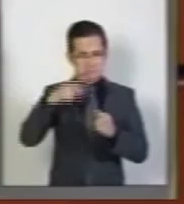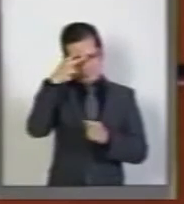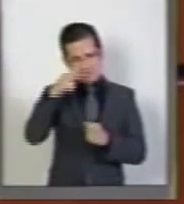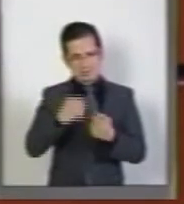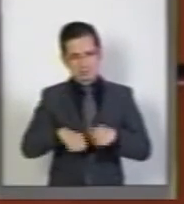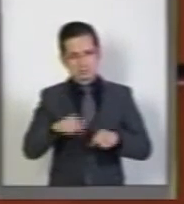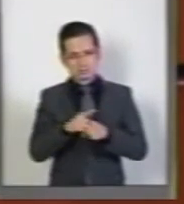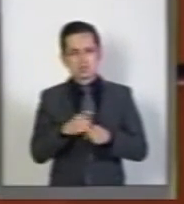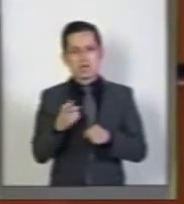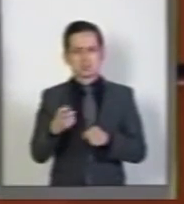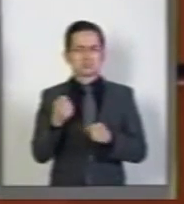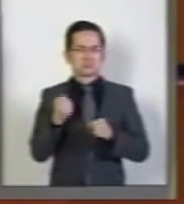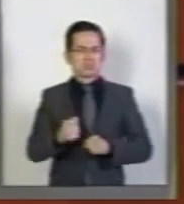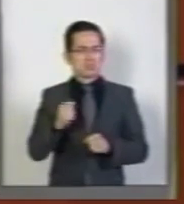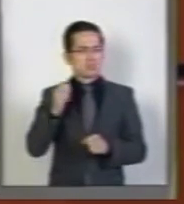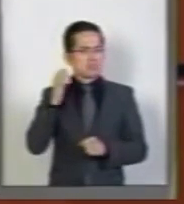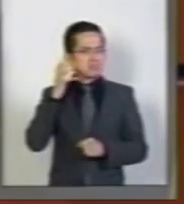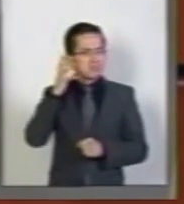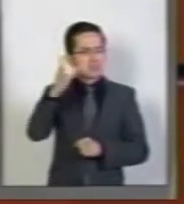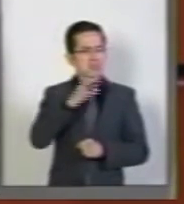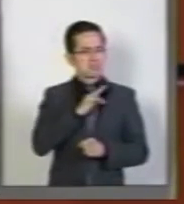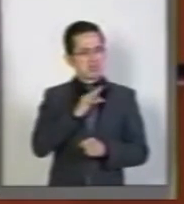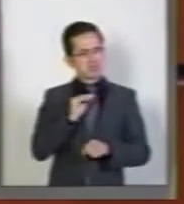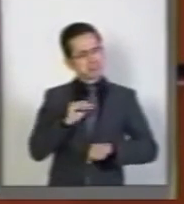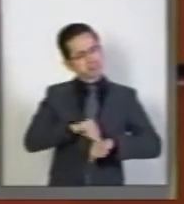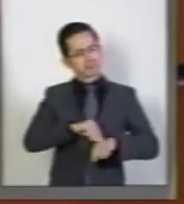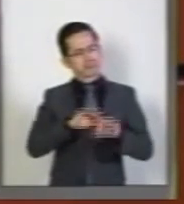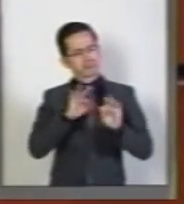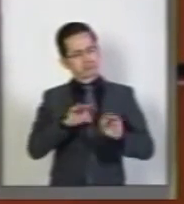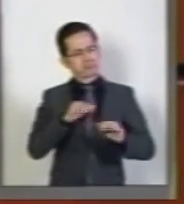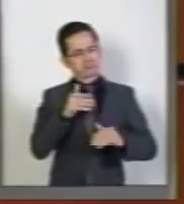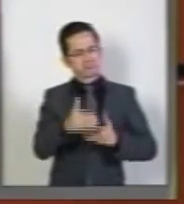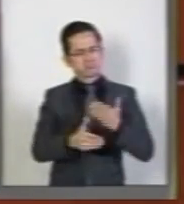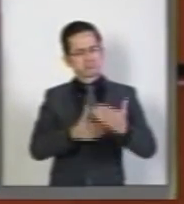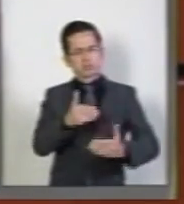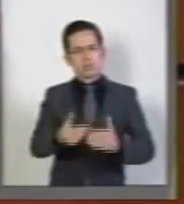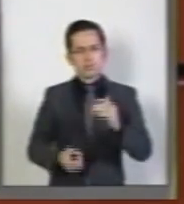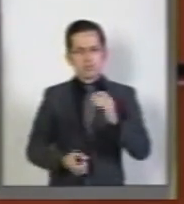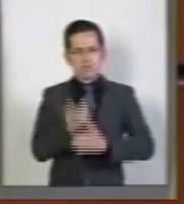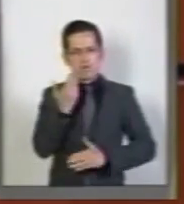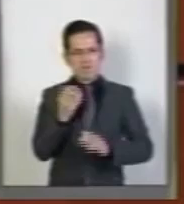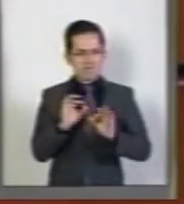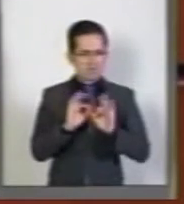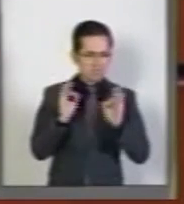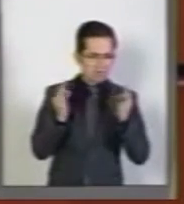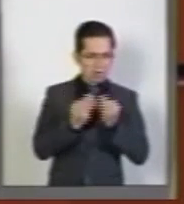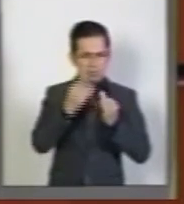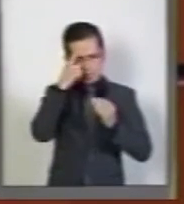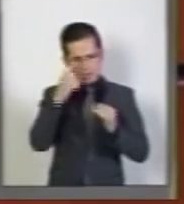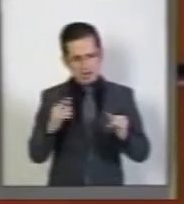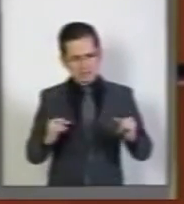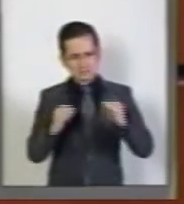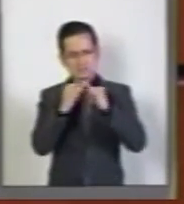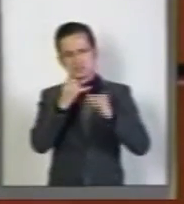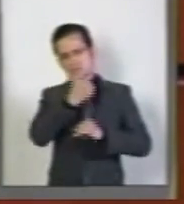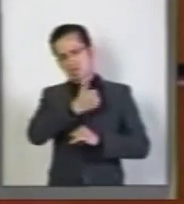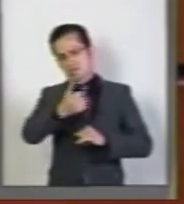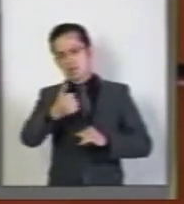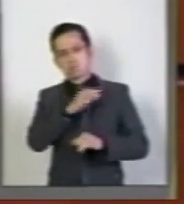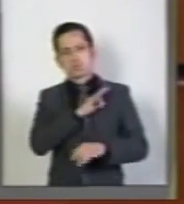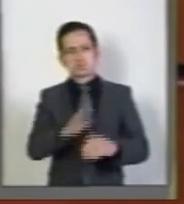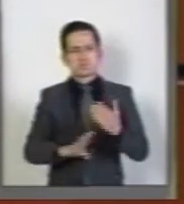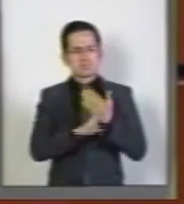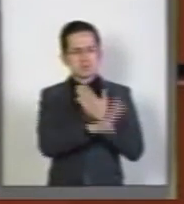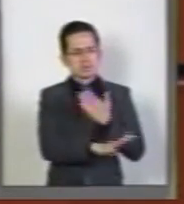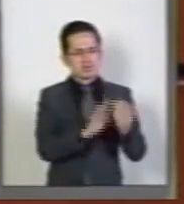una base más firme para comenzar el nuevo diseño de las instituciones en materia de anticorrupción.